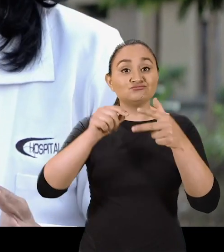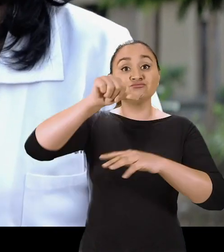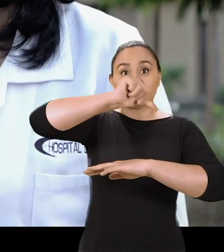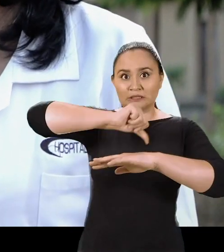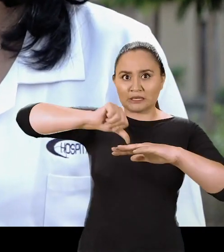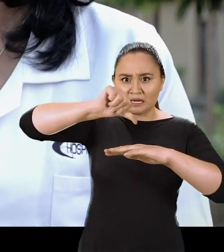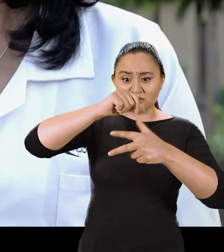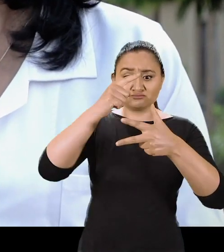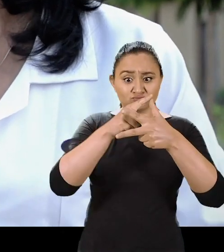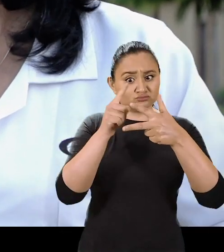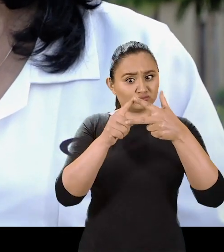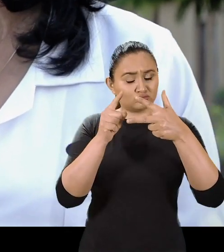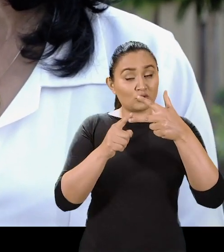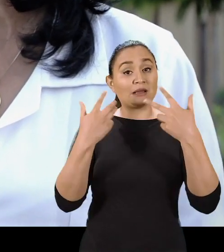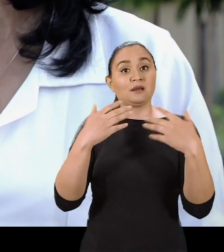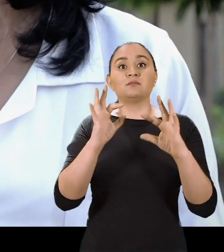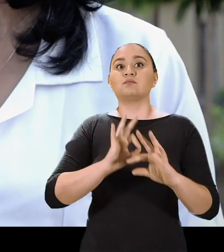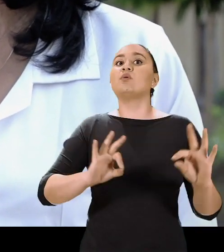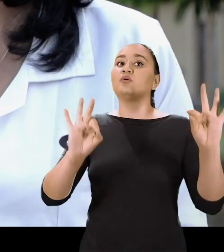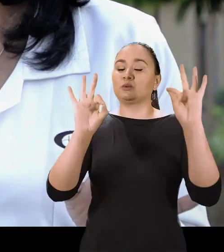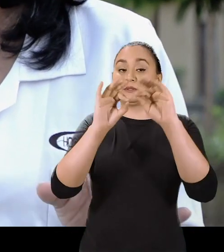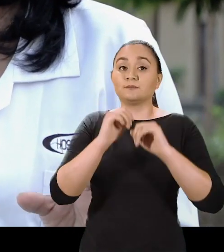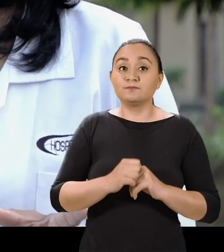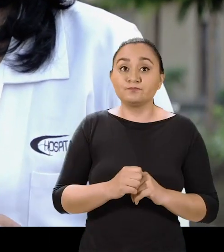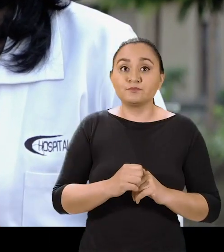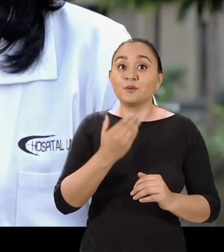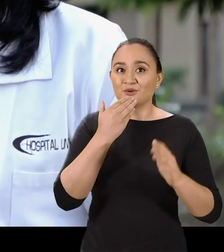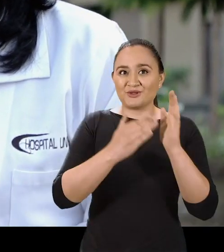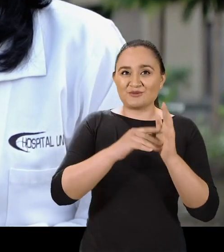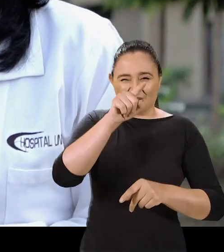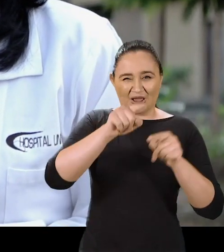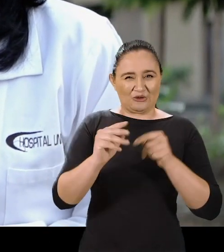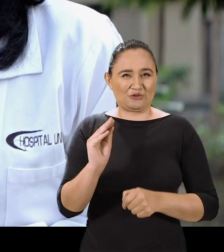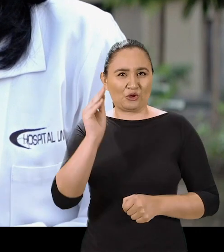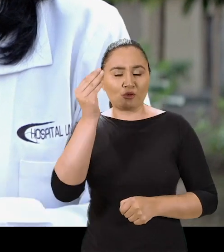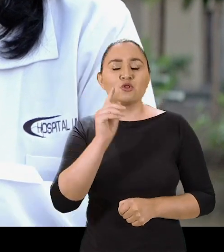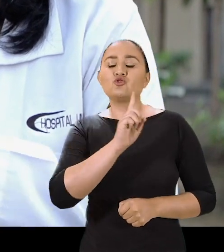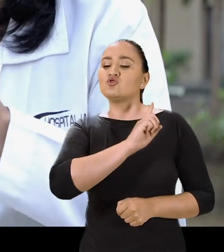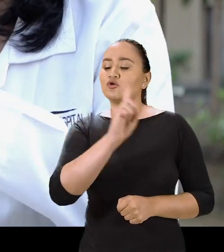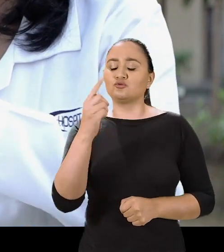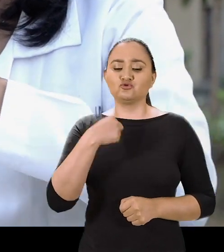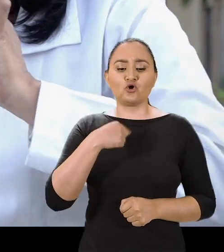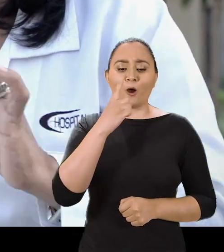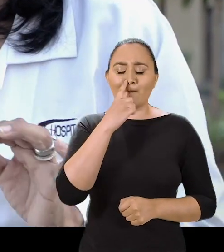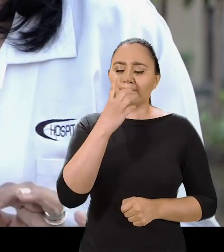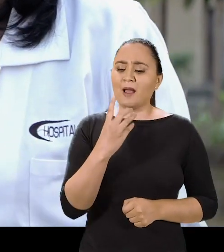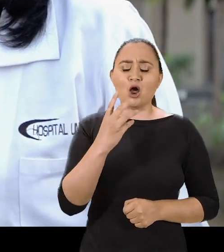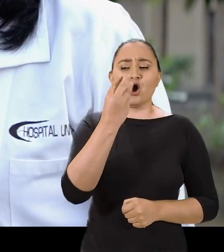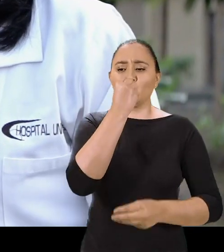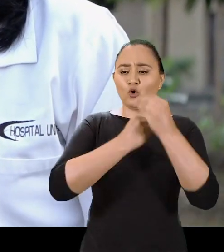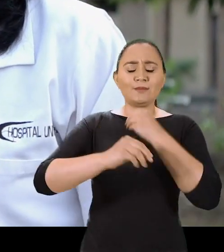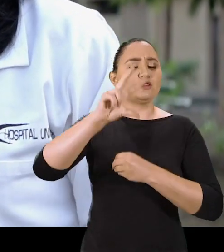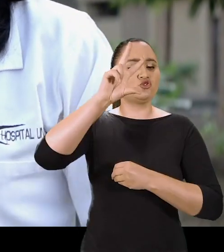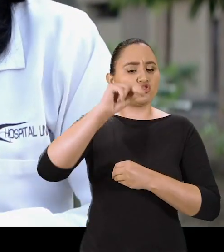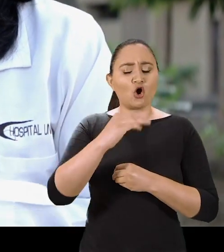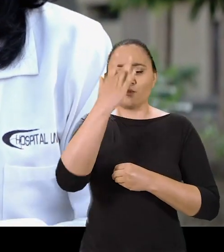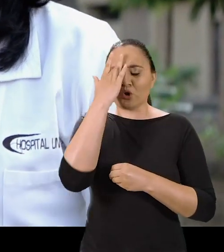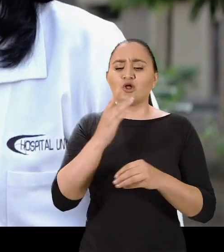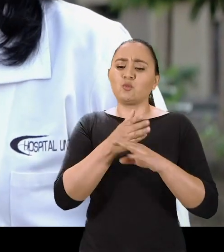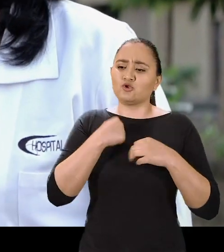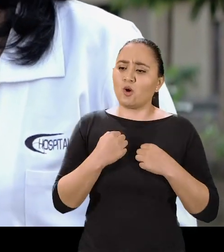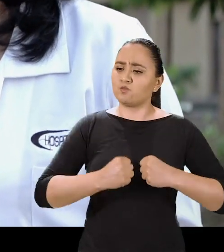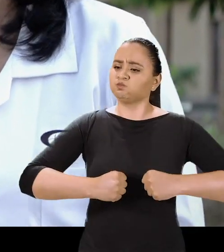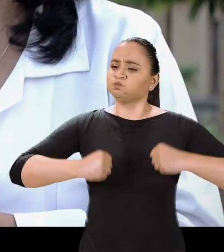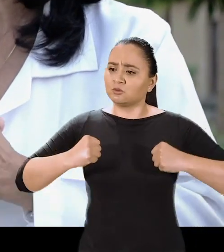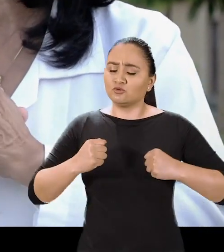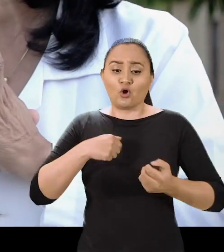y las grasas porque muchas veces dice a mí me han dicho estas jóvenes no doctoras yo no les quiero comer ni un pan porque el pan